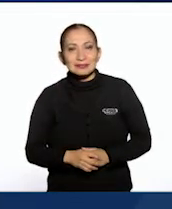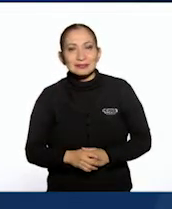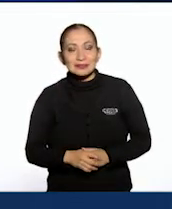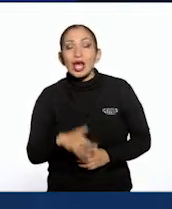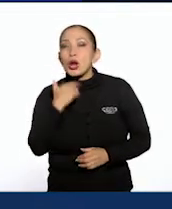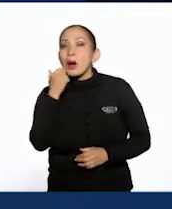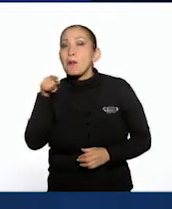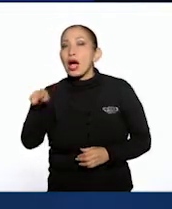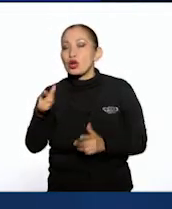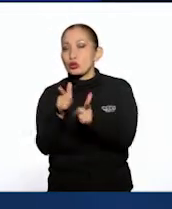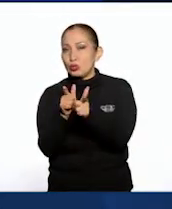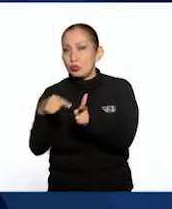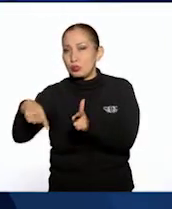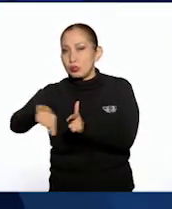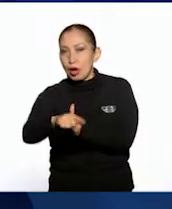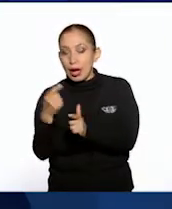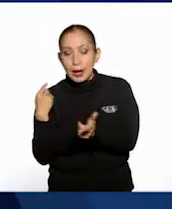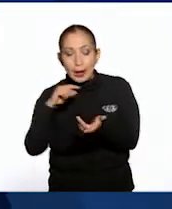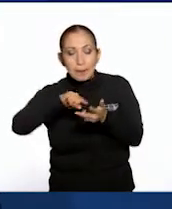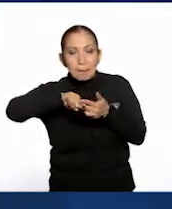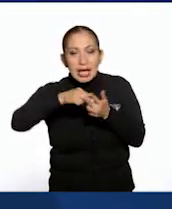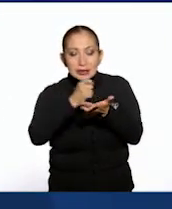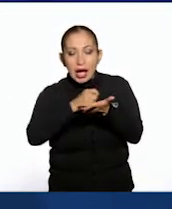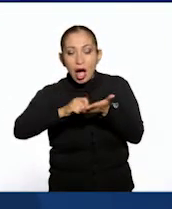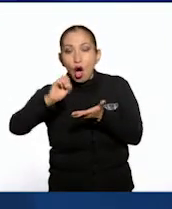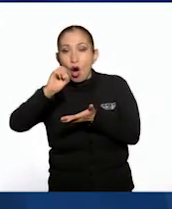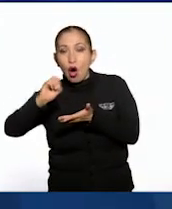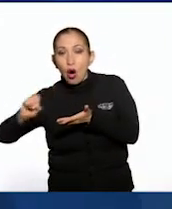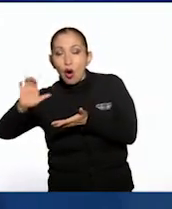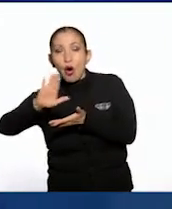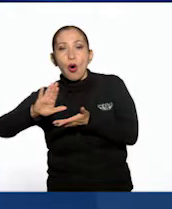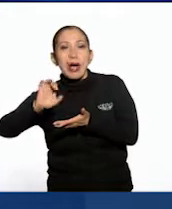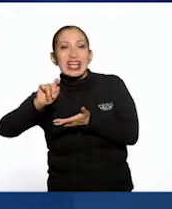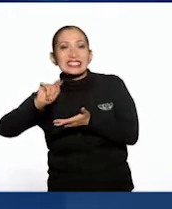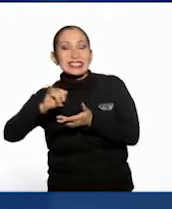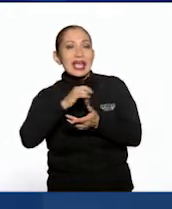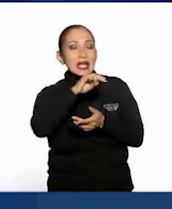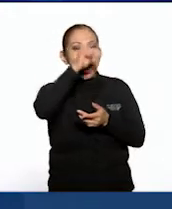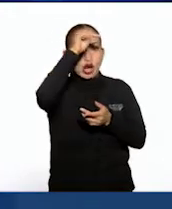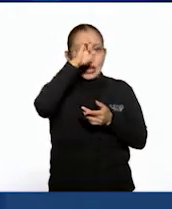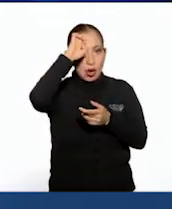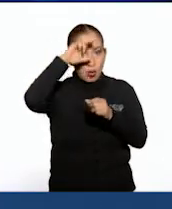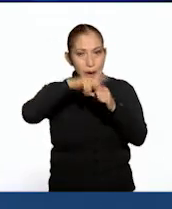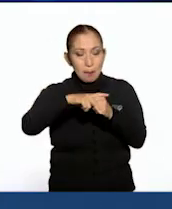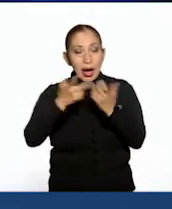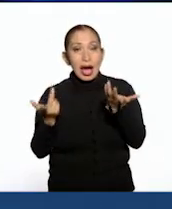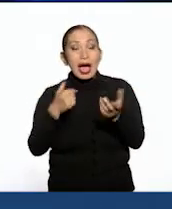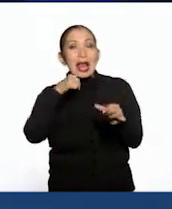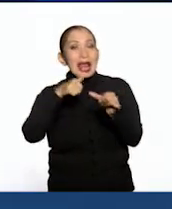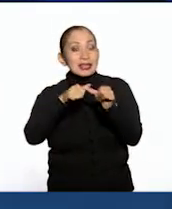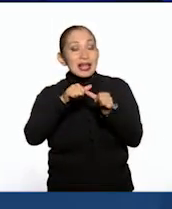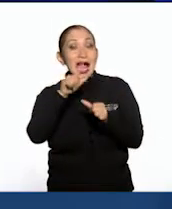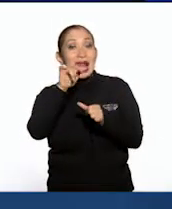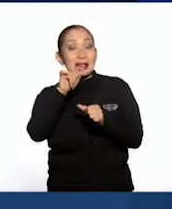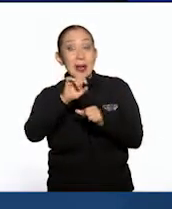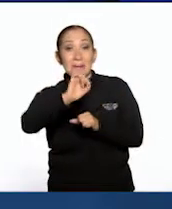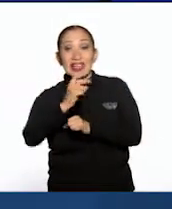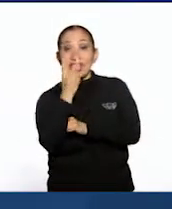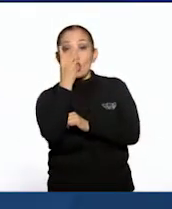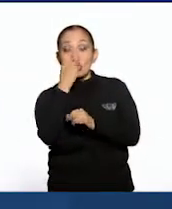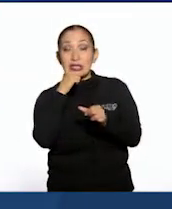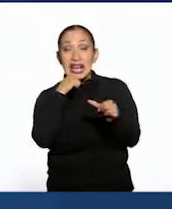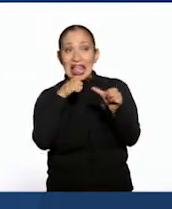Los romanos introdujeron la escritura en el oeste y norte de Europa. El alfabeto latino constaba de